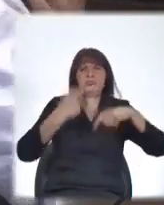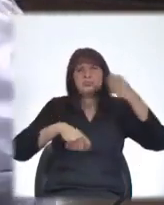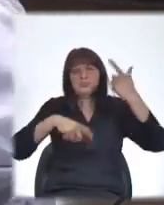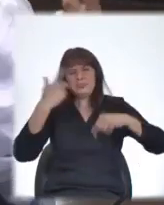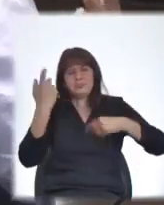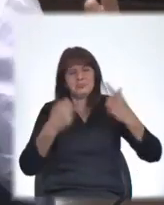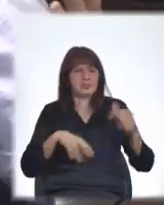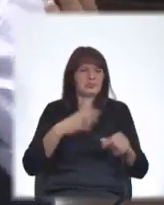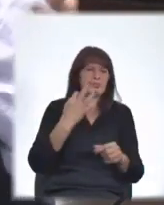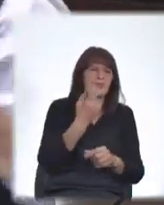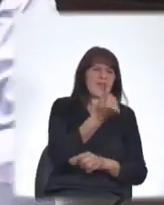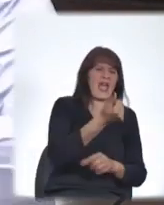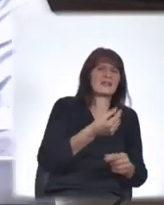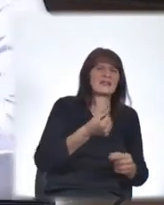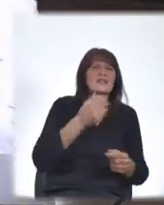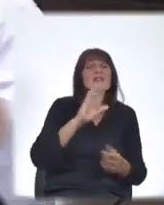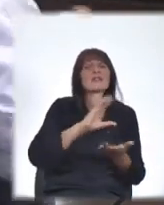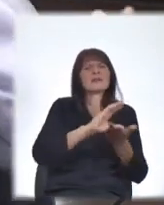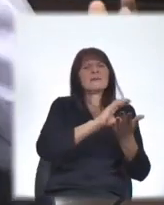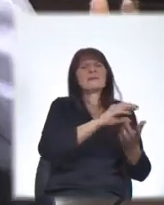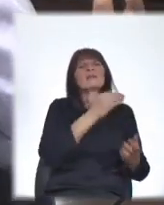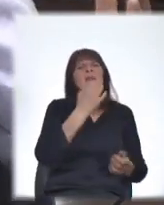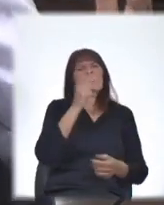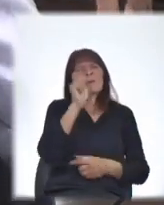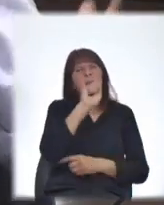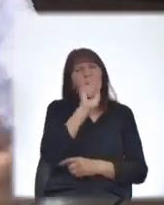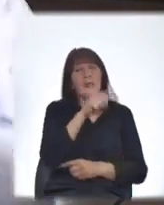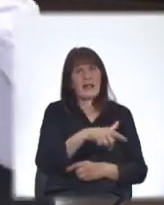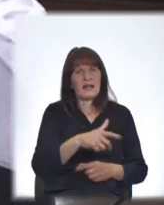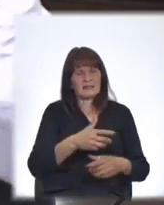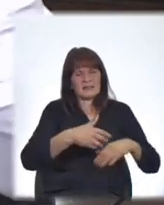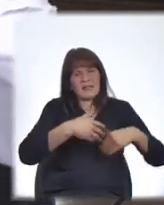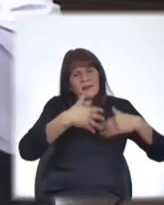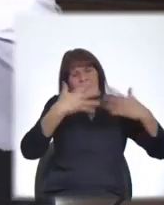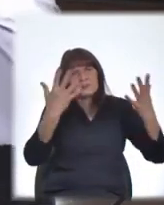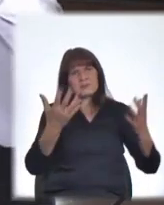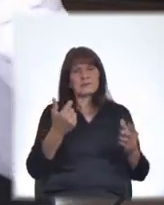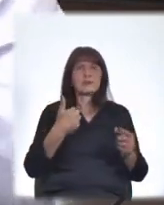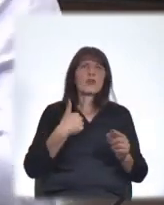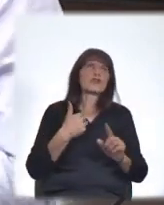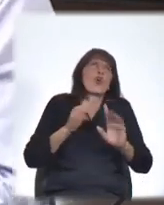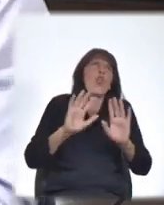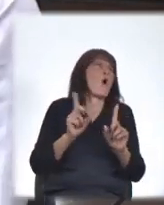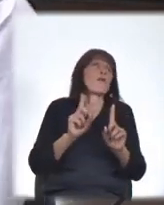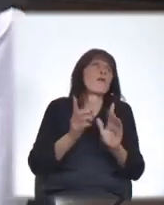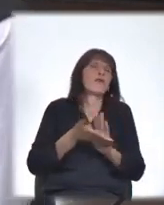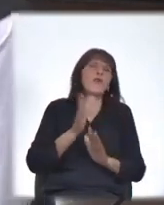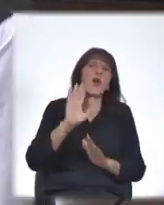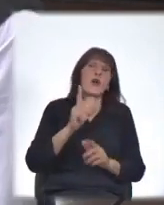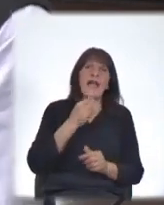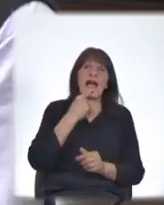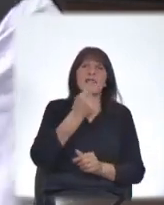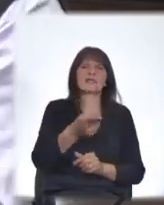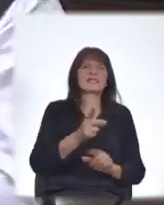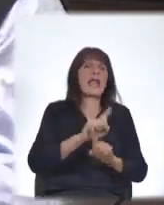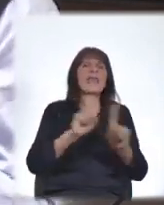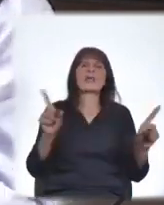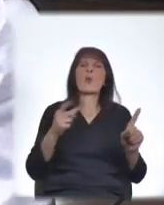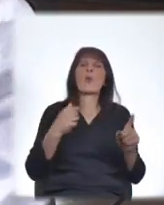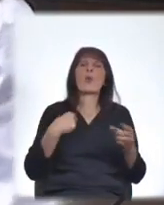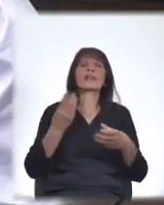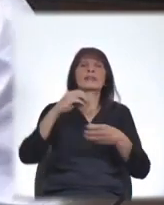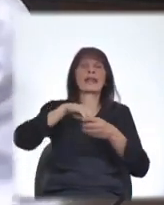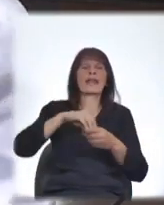finanzas públicas exhaustas. Y no voy a citar, señor presidente, a ningún integrante de mi